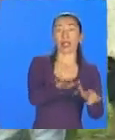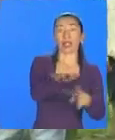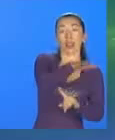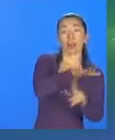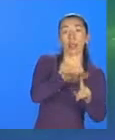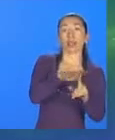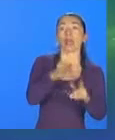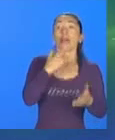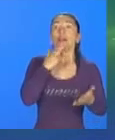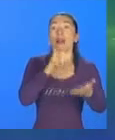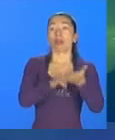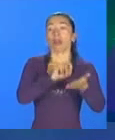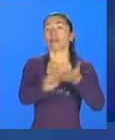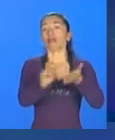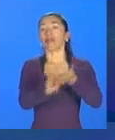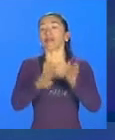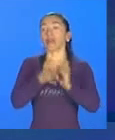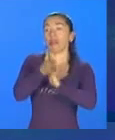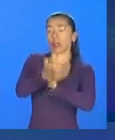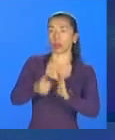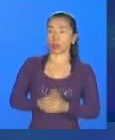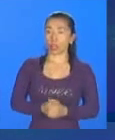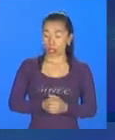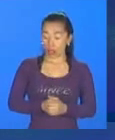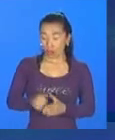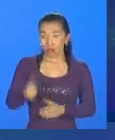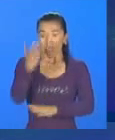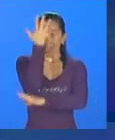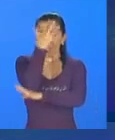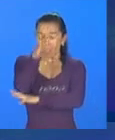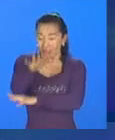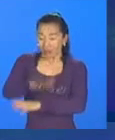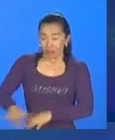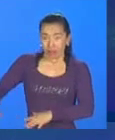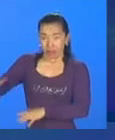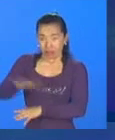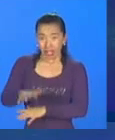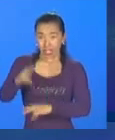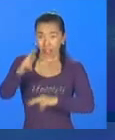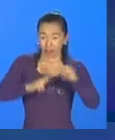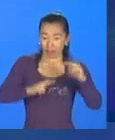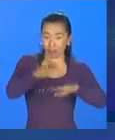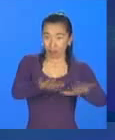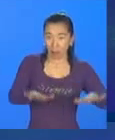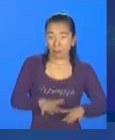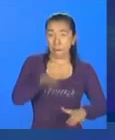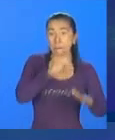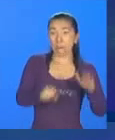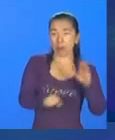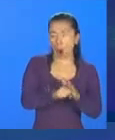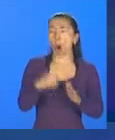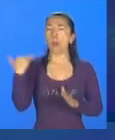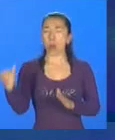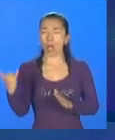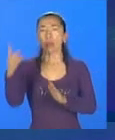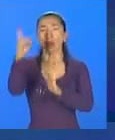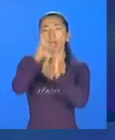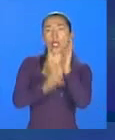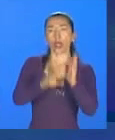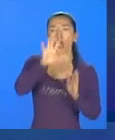situación. La tala de árboles en espacio privado por construcción están contempladas en el Decreto 531 de